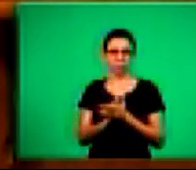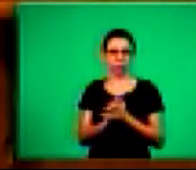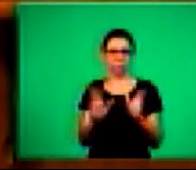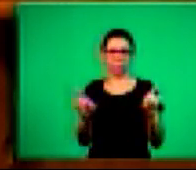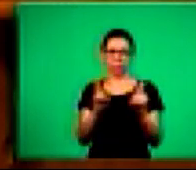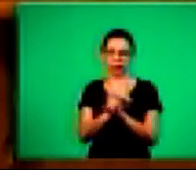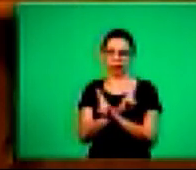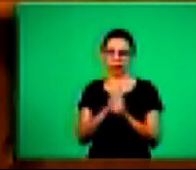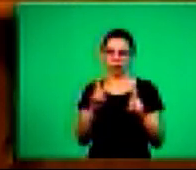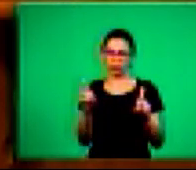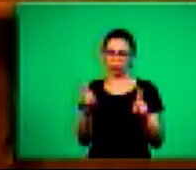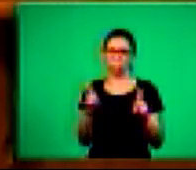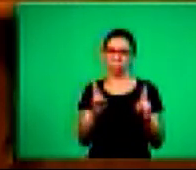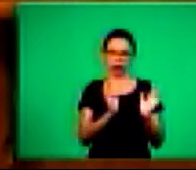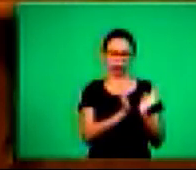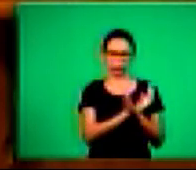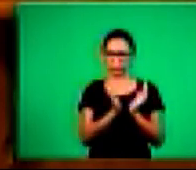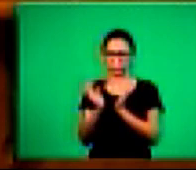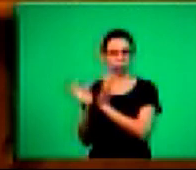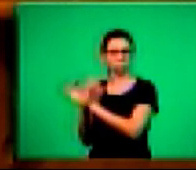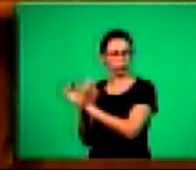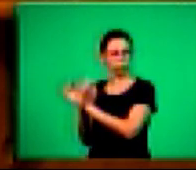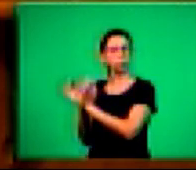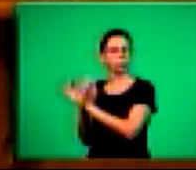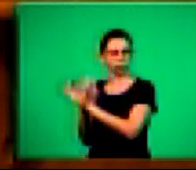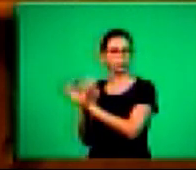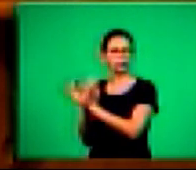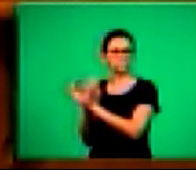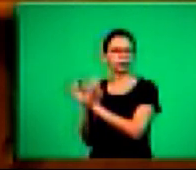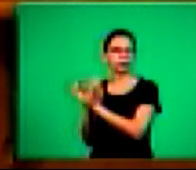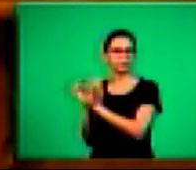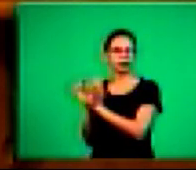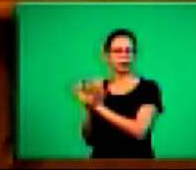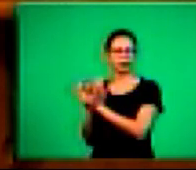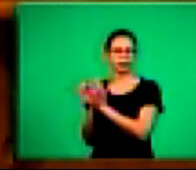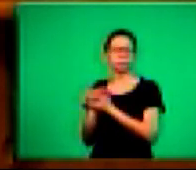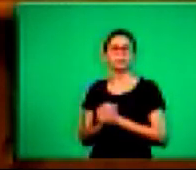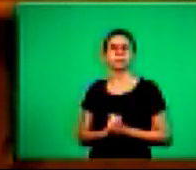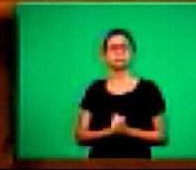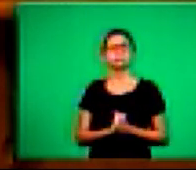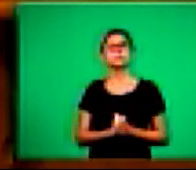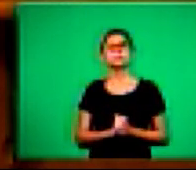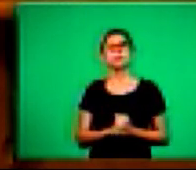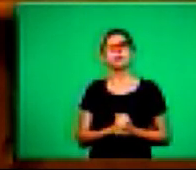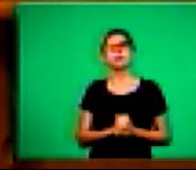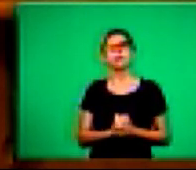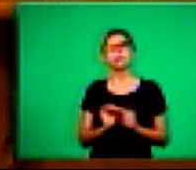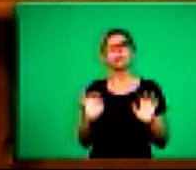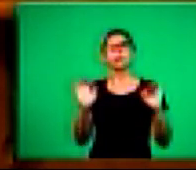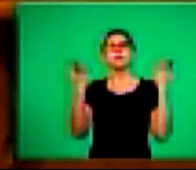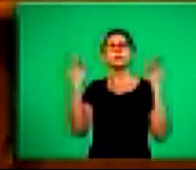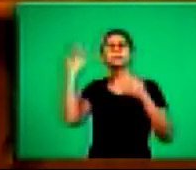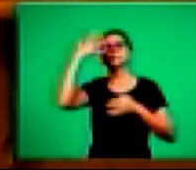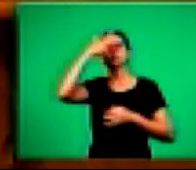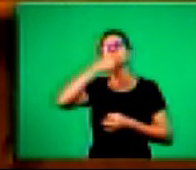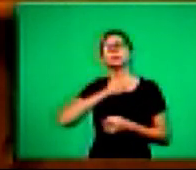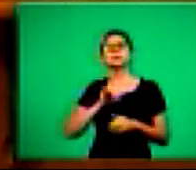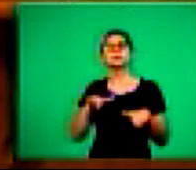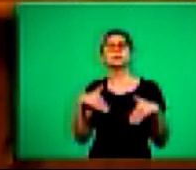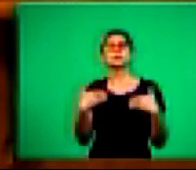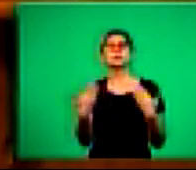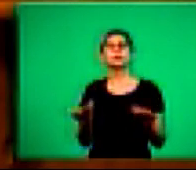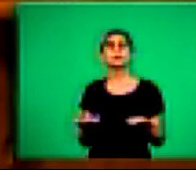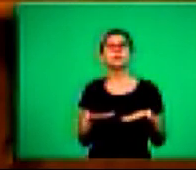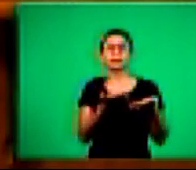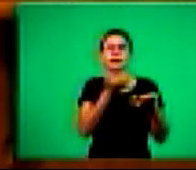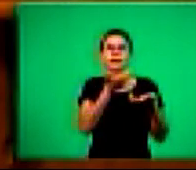relacionado con las bodas de las vírgenes que fueron llamadas la belleza de la fiesta es la luz encendida es la